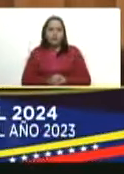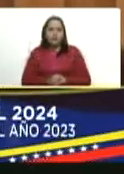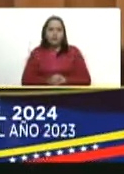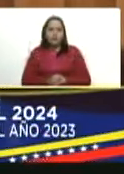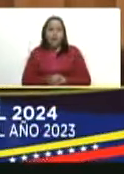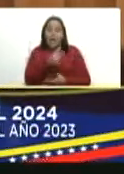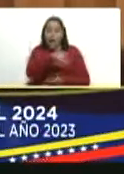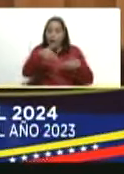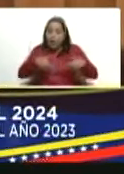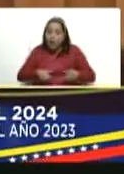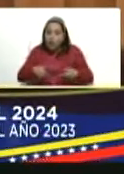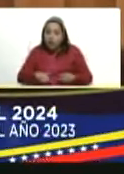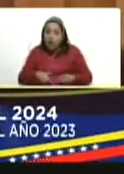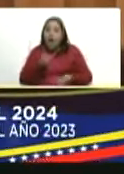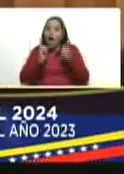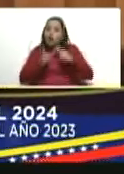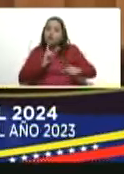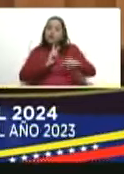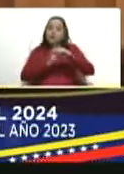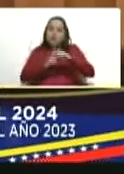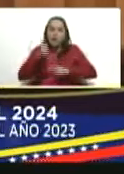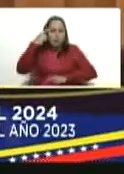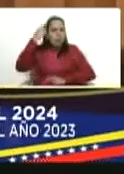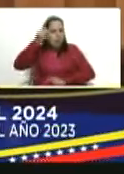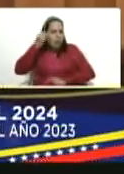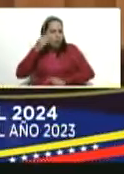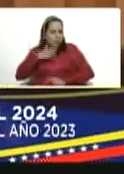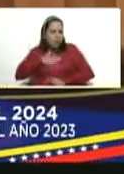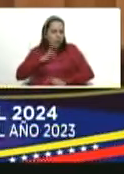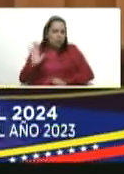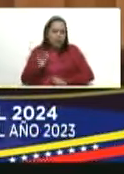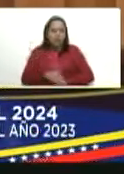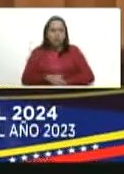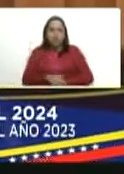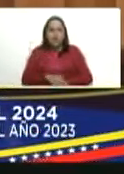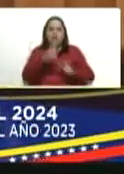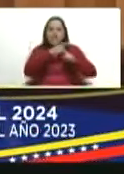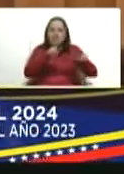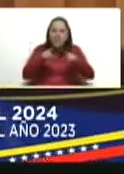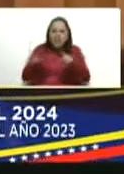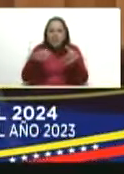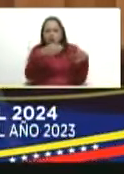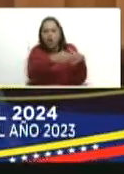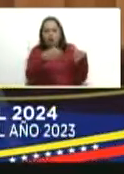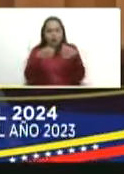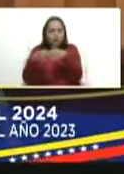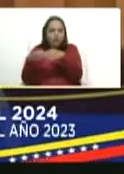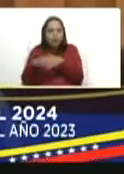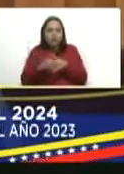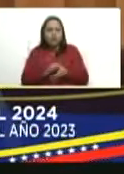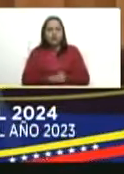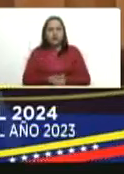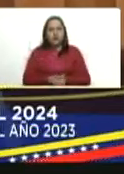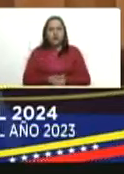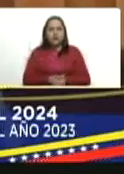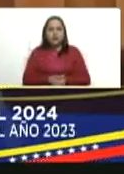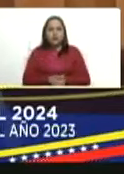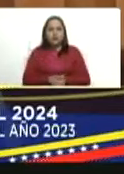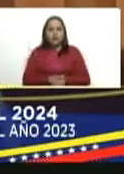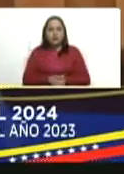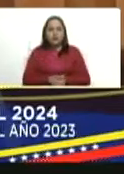Esos esfuerzos han dado buenos resultados, creo yo, con distintos sectores. Y hay que